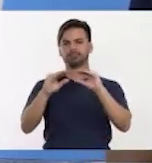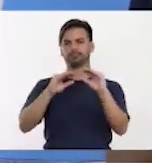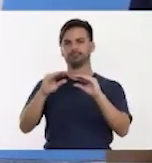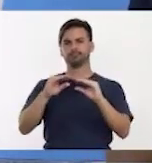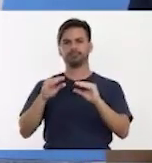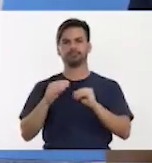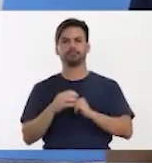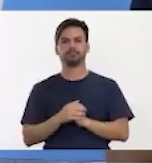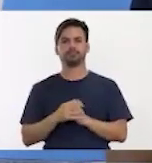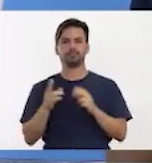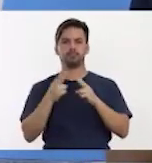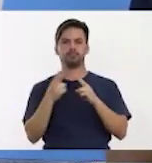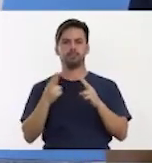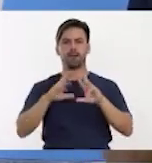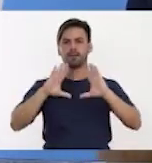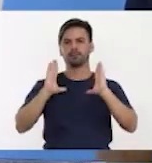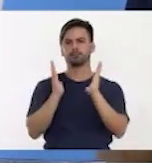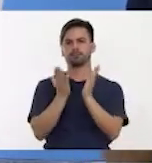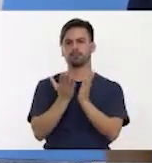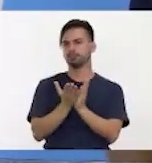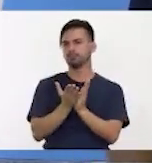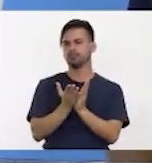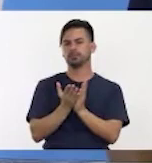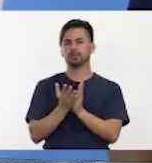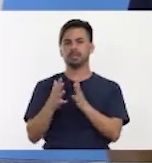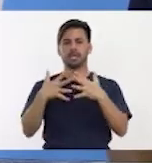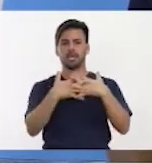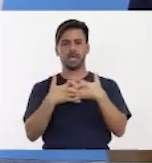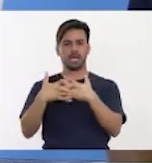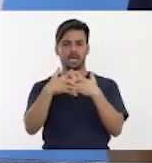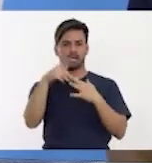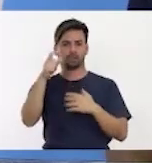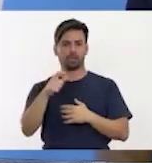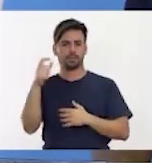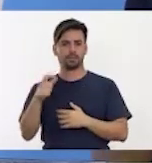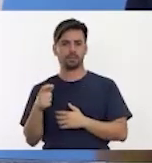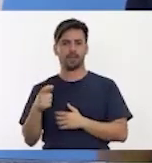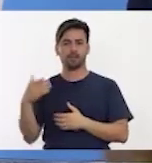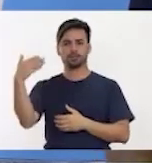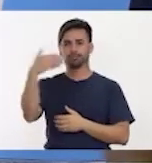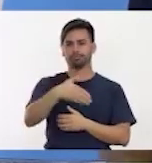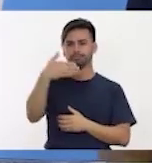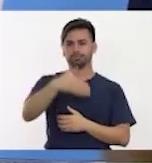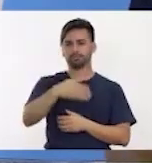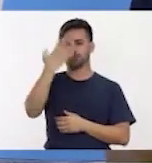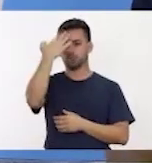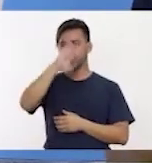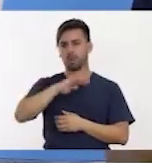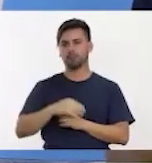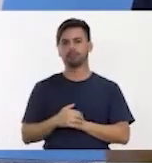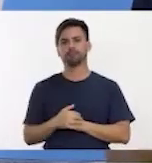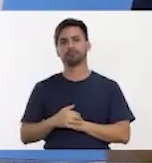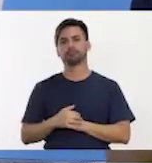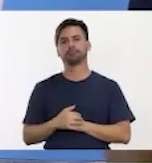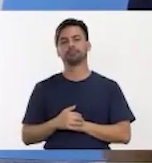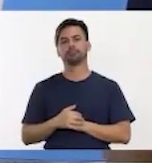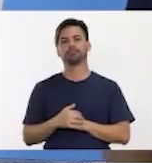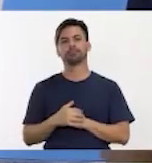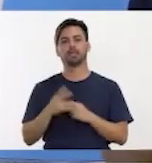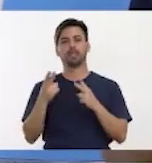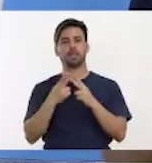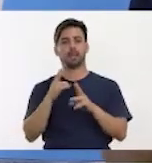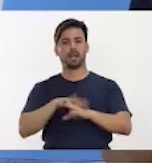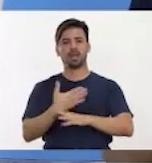para la propia existencia de los norteamericanos, sus ejércitos en Cuba, y